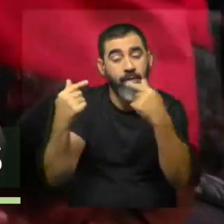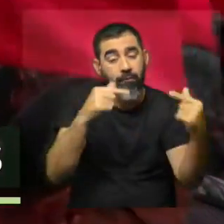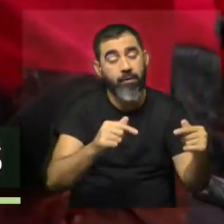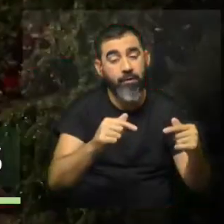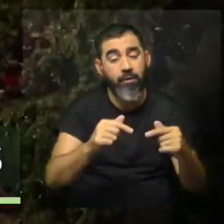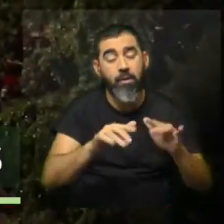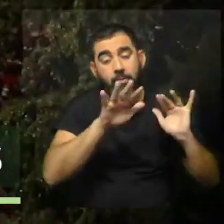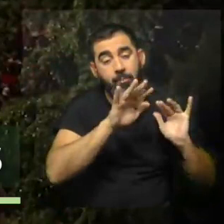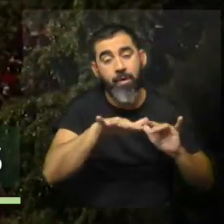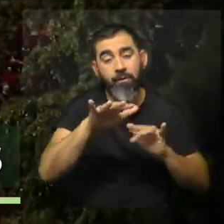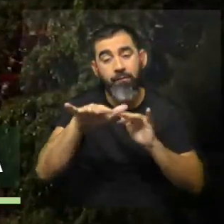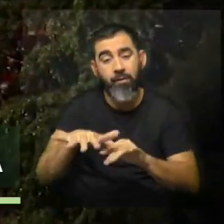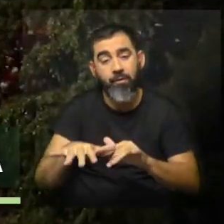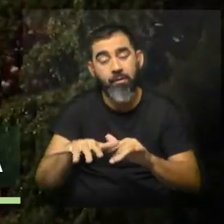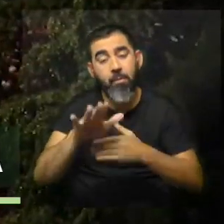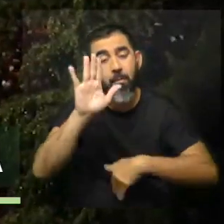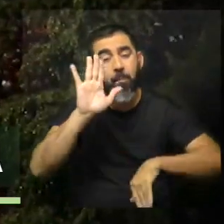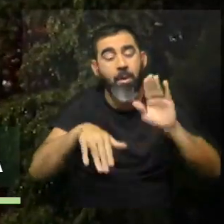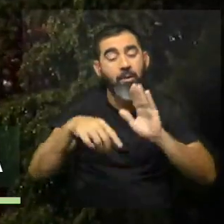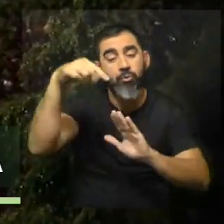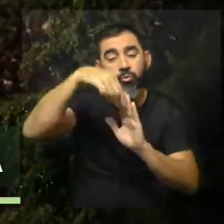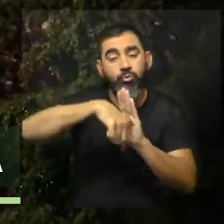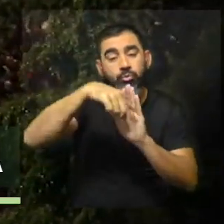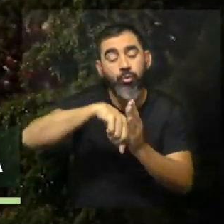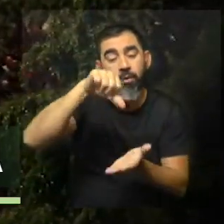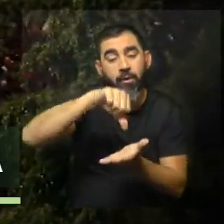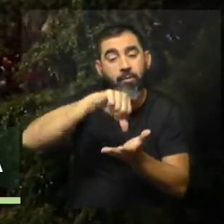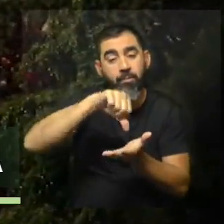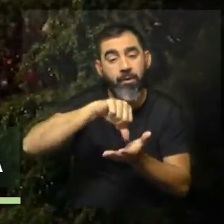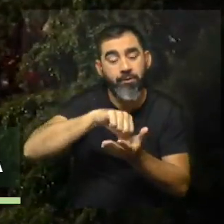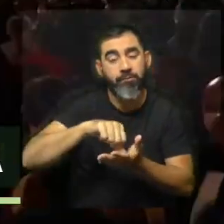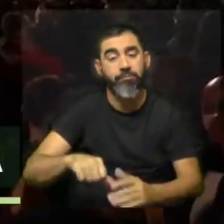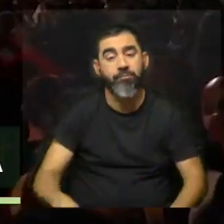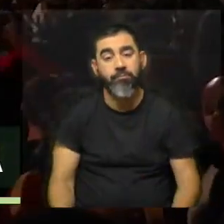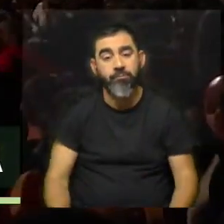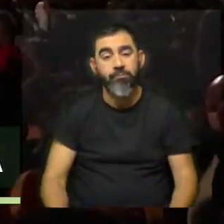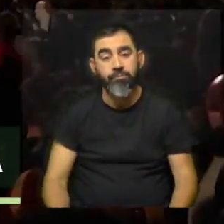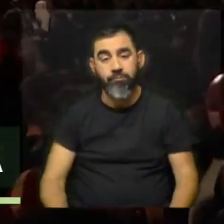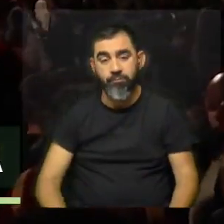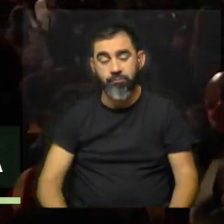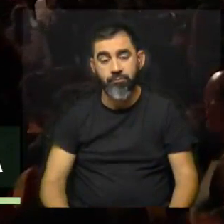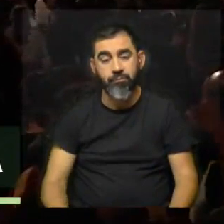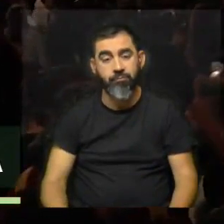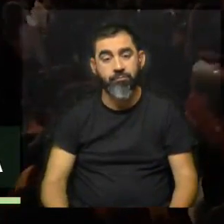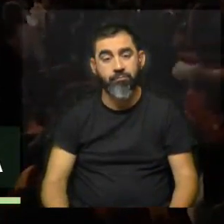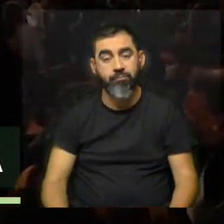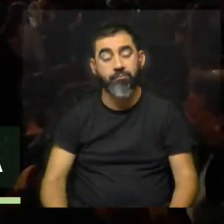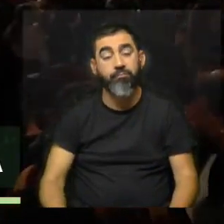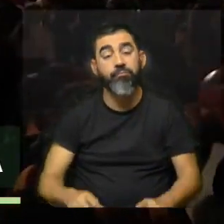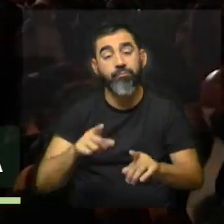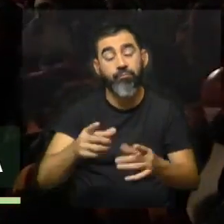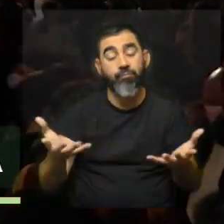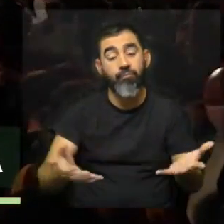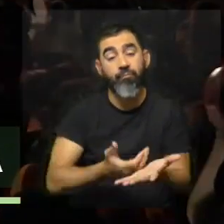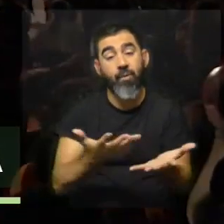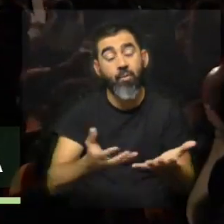las manifestaciones tuvieron mayor repercusión, al sur del país, en regiones tradicionalmente de derecha, estas poco se vieron. Cabe recordar que hasta ahora